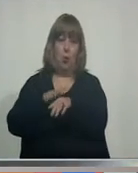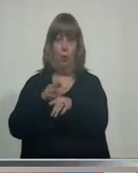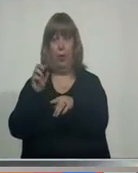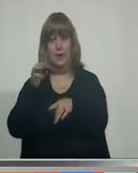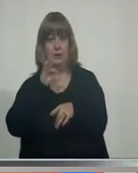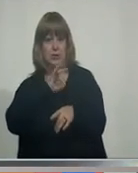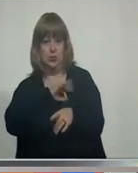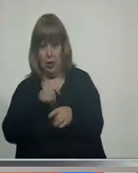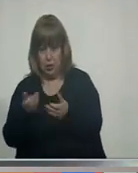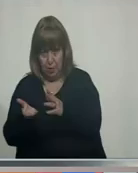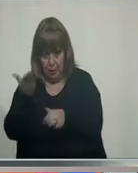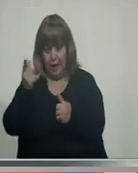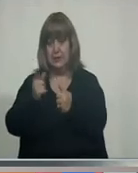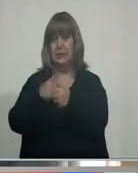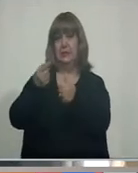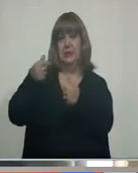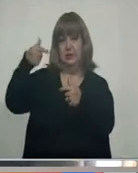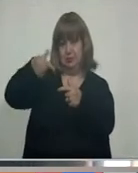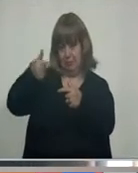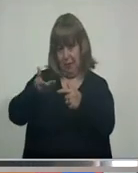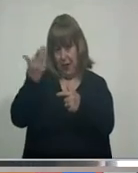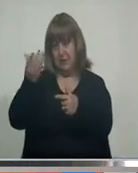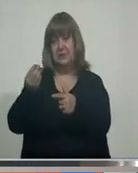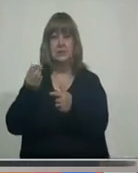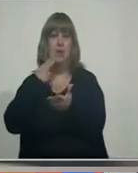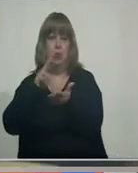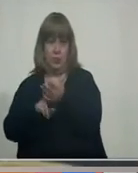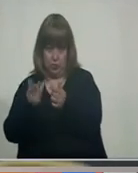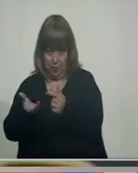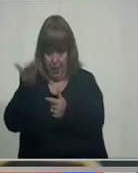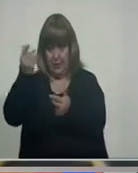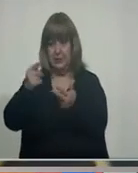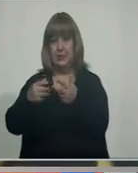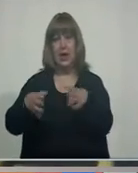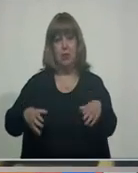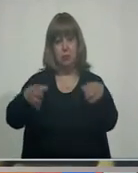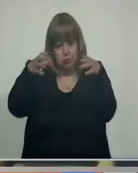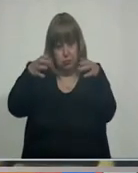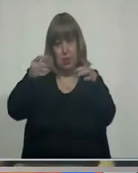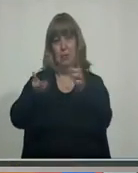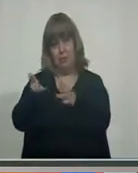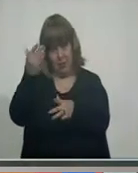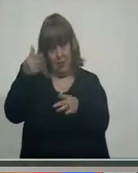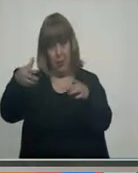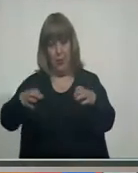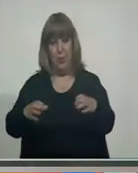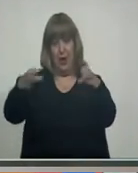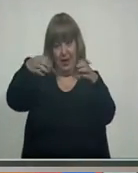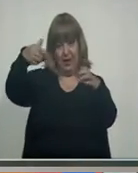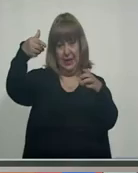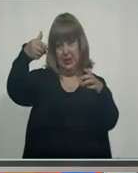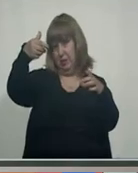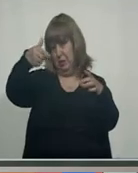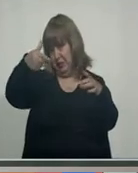salariales, el aumento de las tarifas, lo que contábamos, los vaivenes del precio del petróleo. Las alzas salariales de las paritarias.